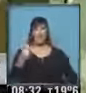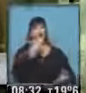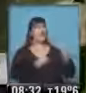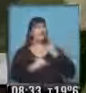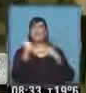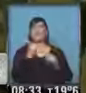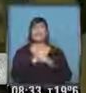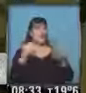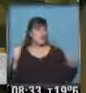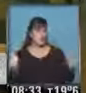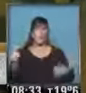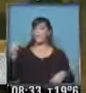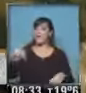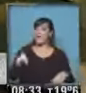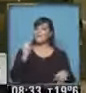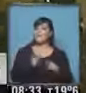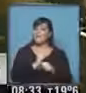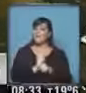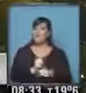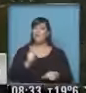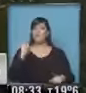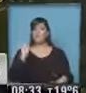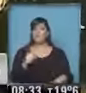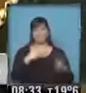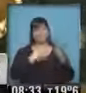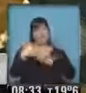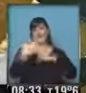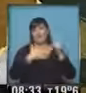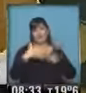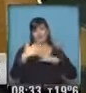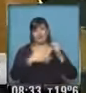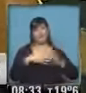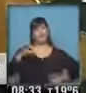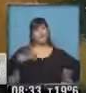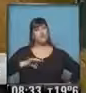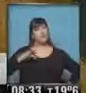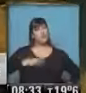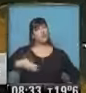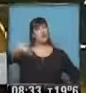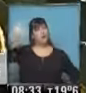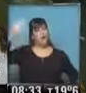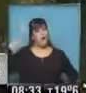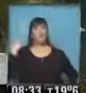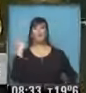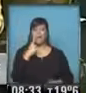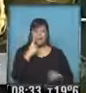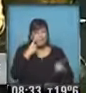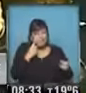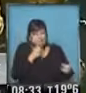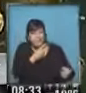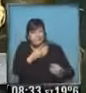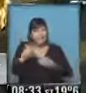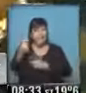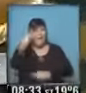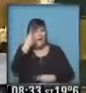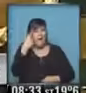Y este trabajo es puramente artesano. Cuesta años, pero uno con el tiempo va